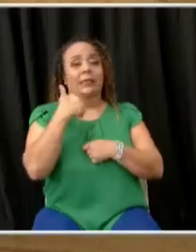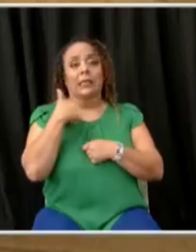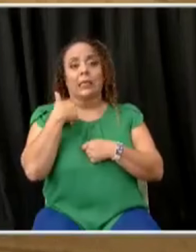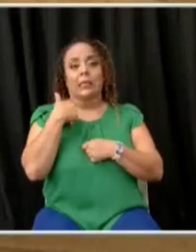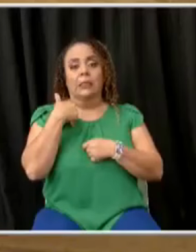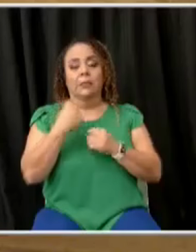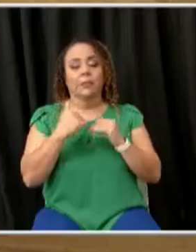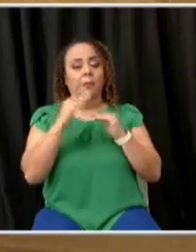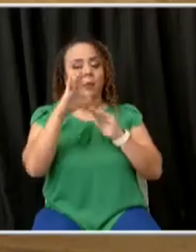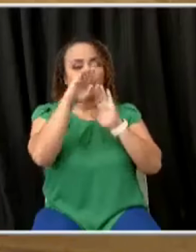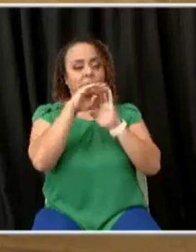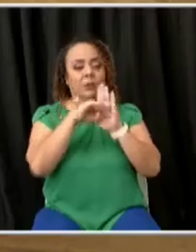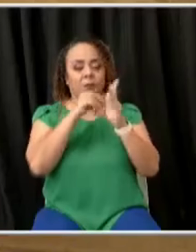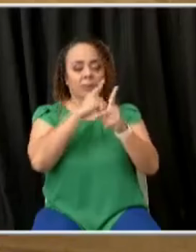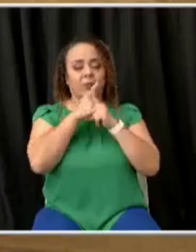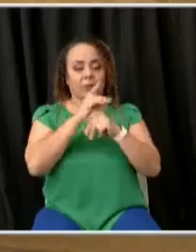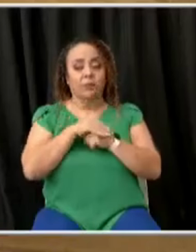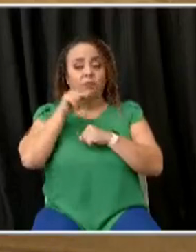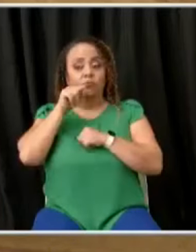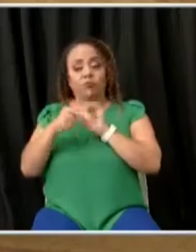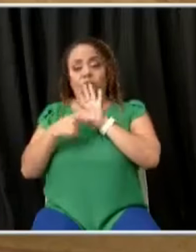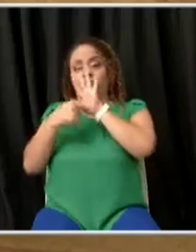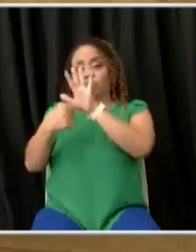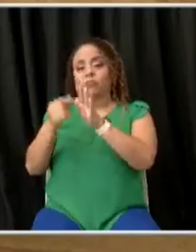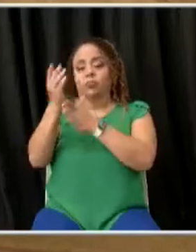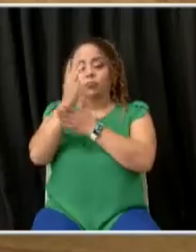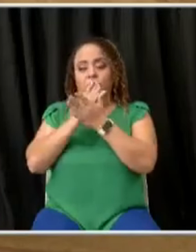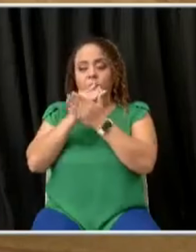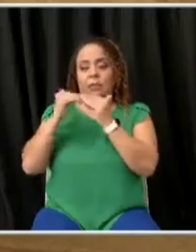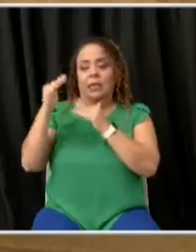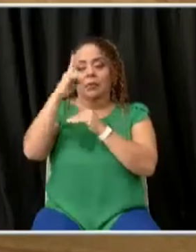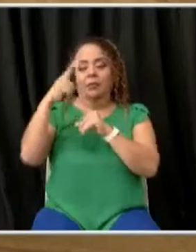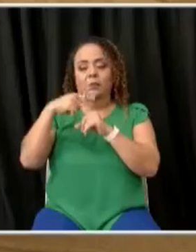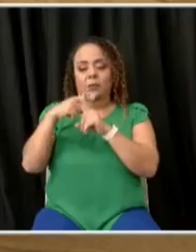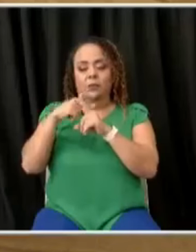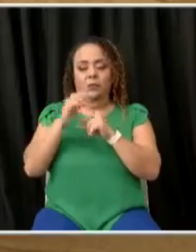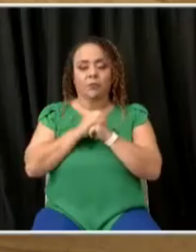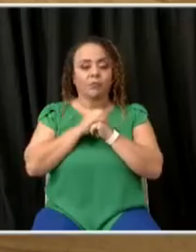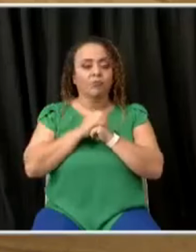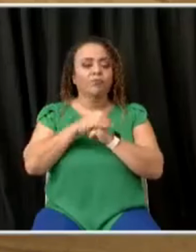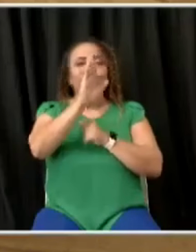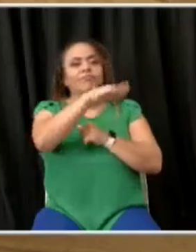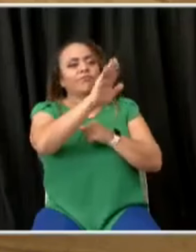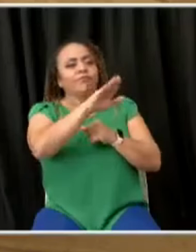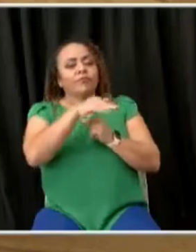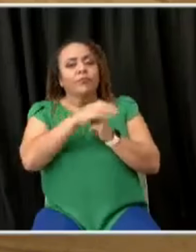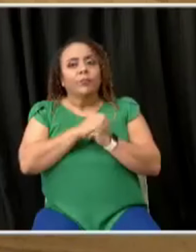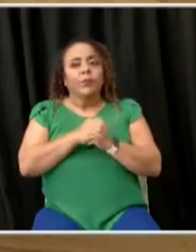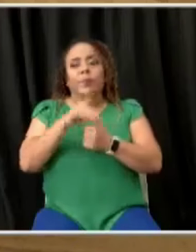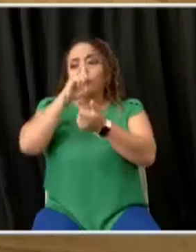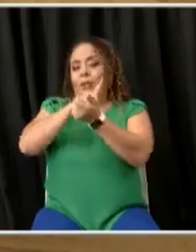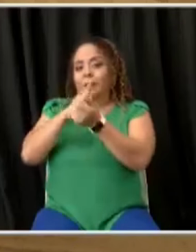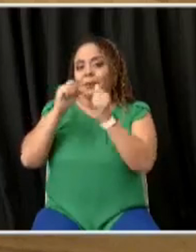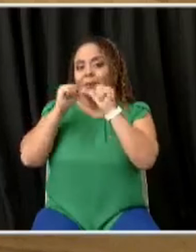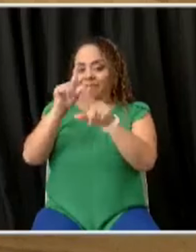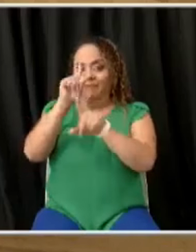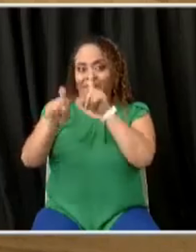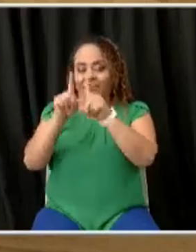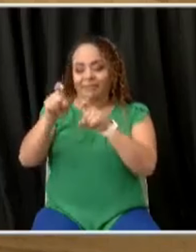mayores medidas preventivas si está expuesto a altas temperaturas. Exactamente. Doctor, seguimos con las consultas. Nos